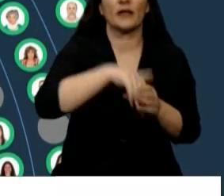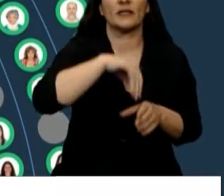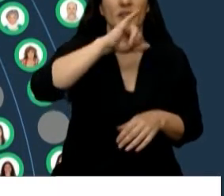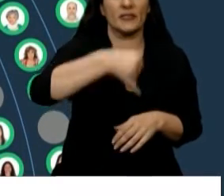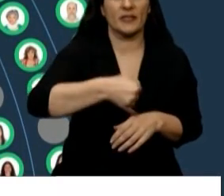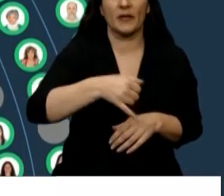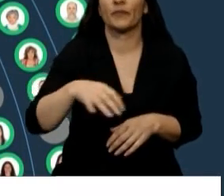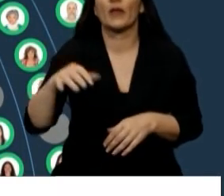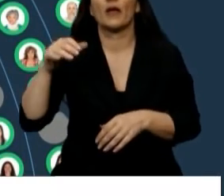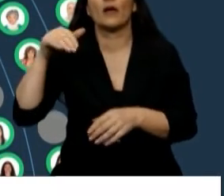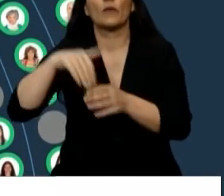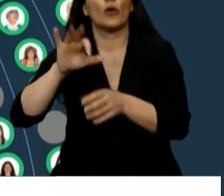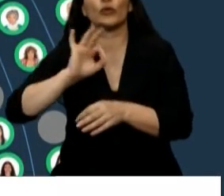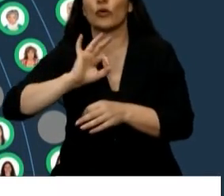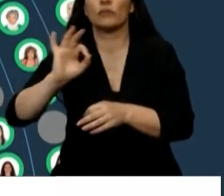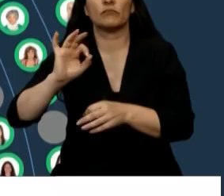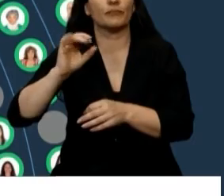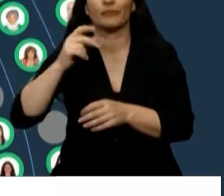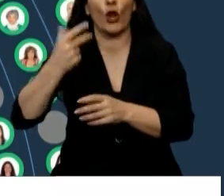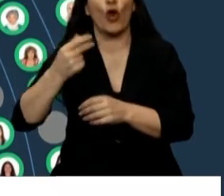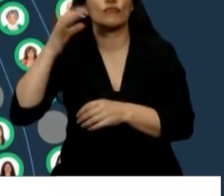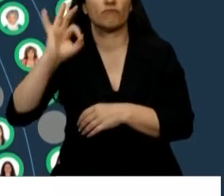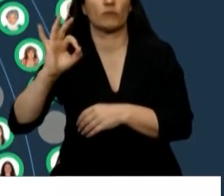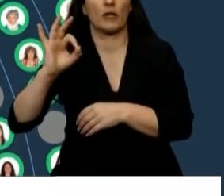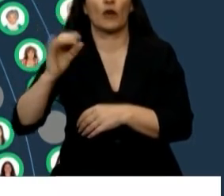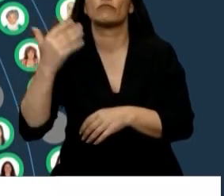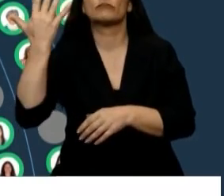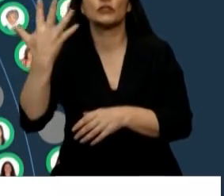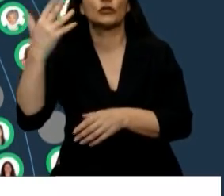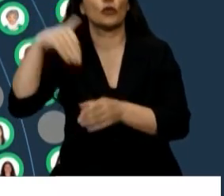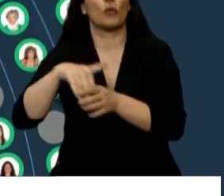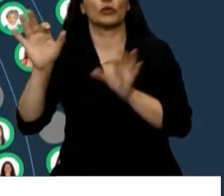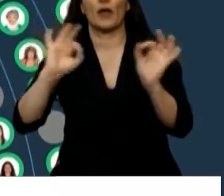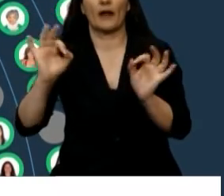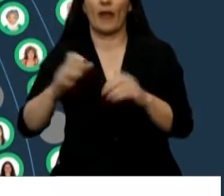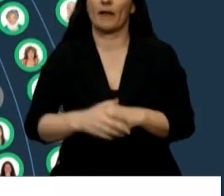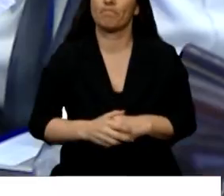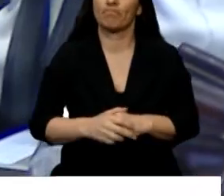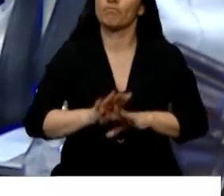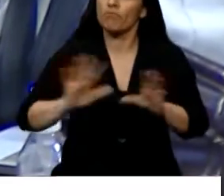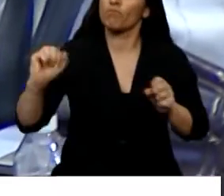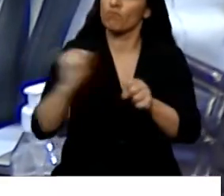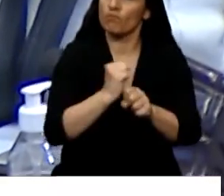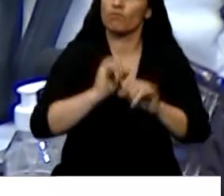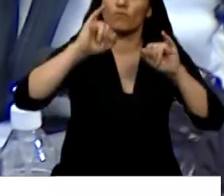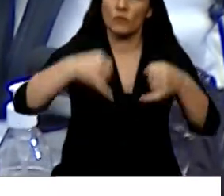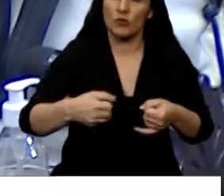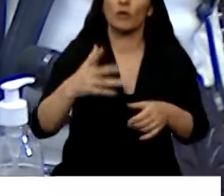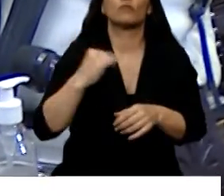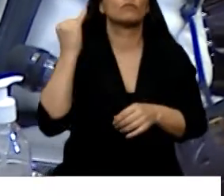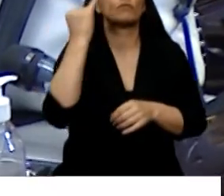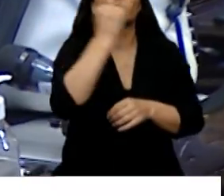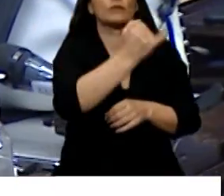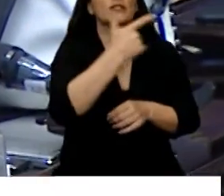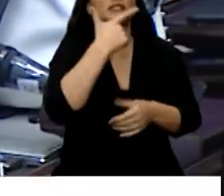196 afirmativos, 0 negativos, 5 abstenciones. Resulta afirmativo. Se comunicará al Honorable